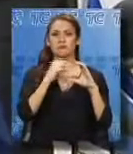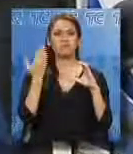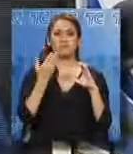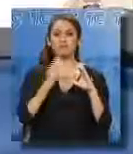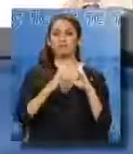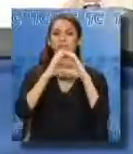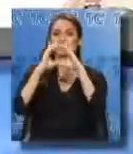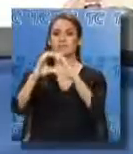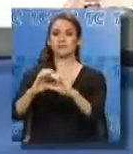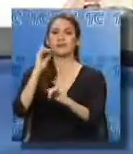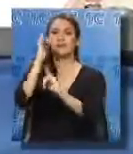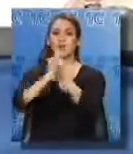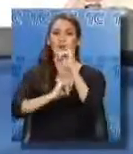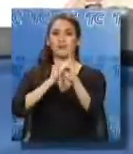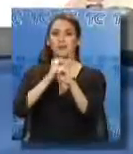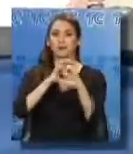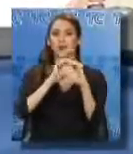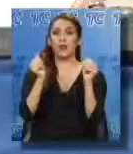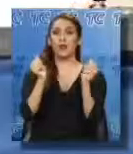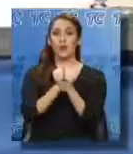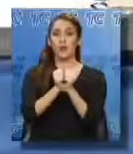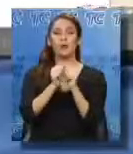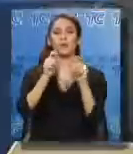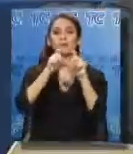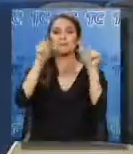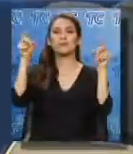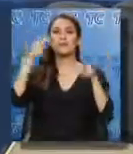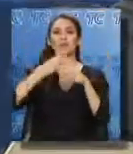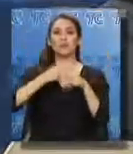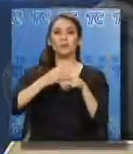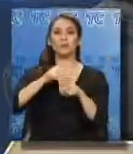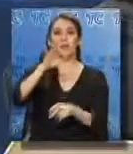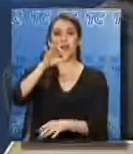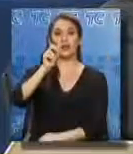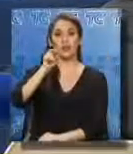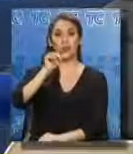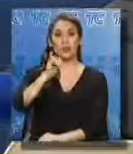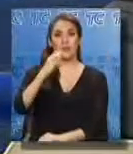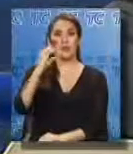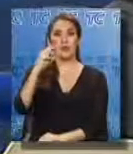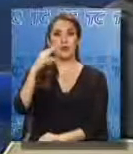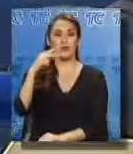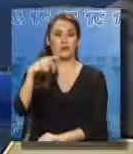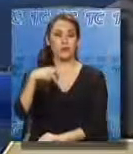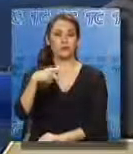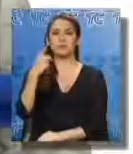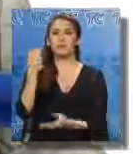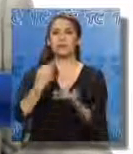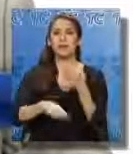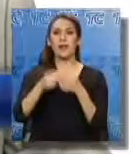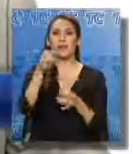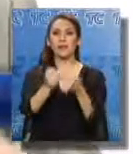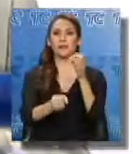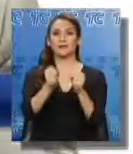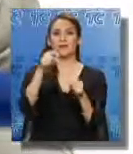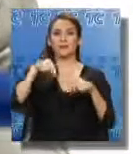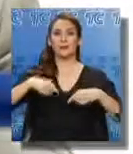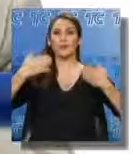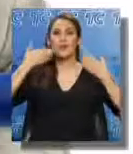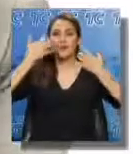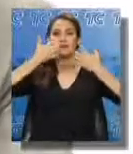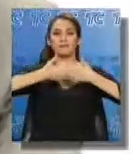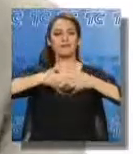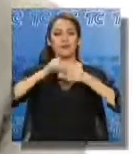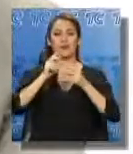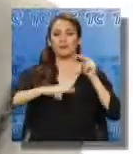Corporación Financiera Internacional con la empresa Tonicorp para la construcción de una nueva planta de producción de lácteos en Guayaquil.